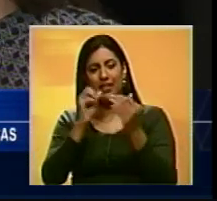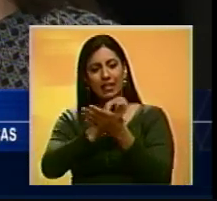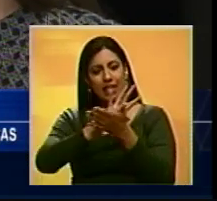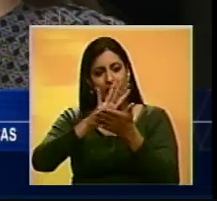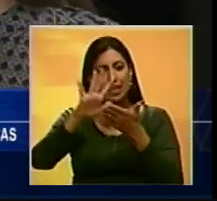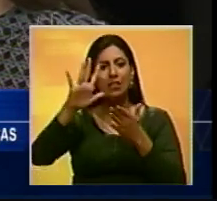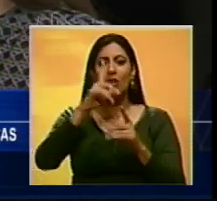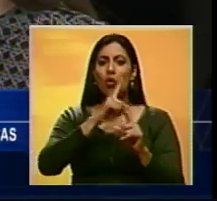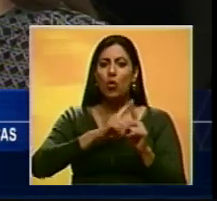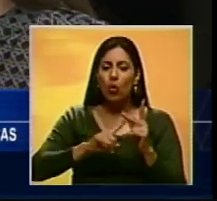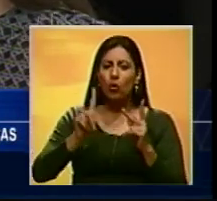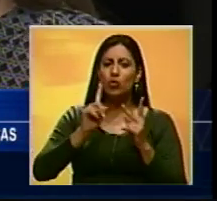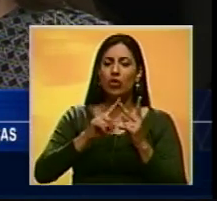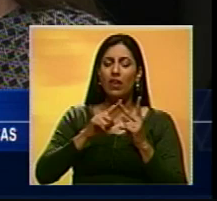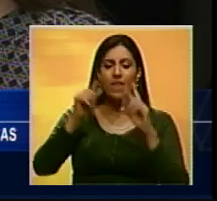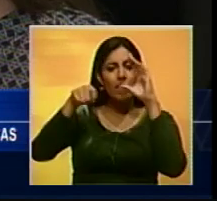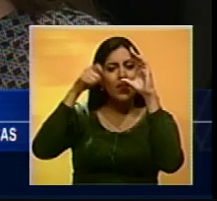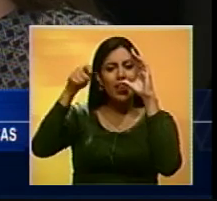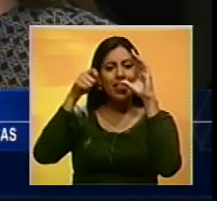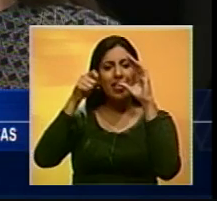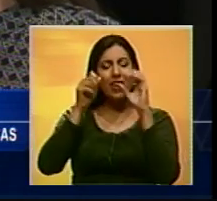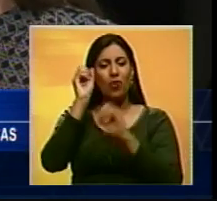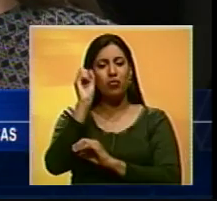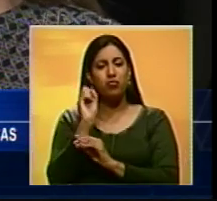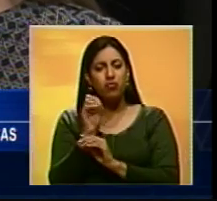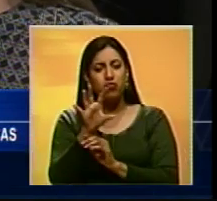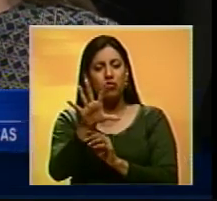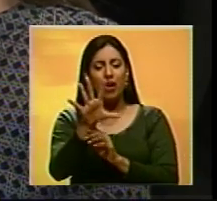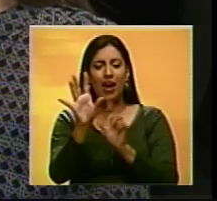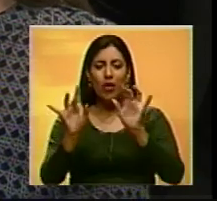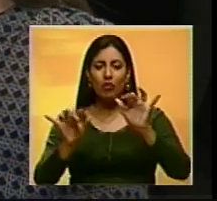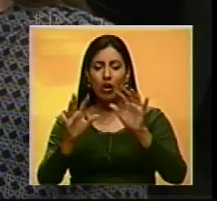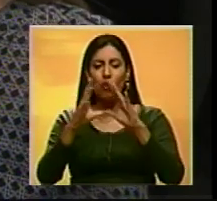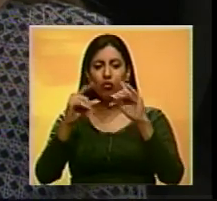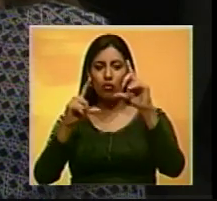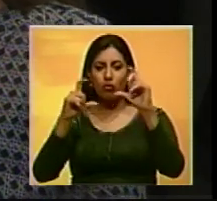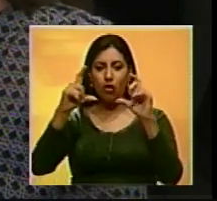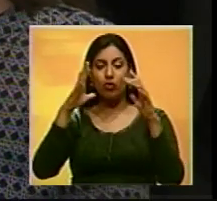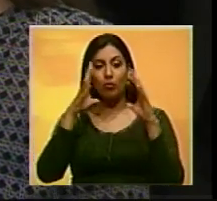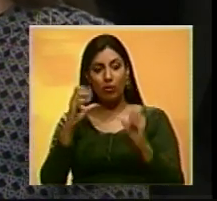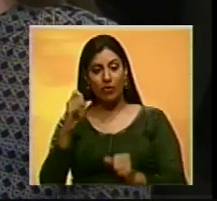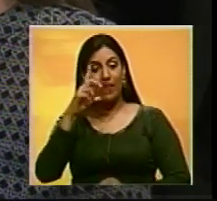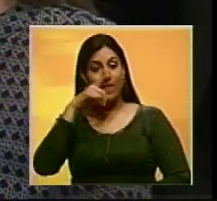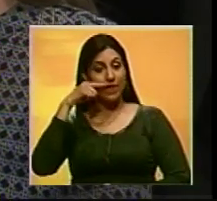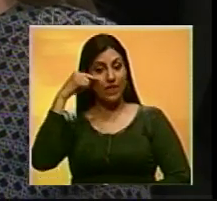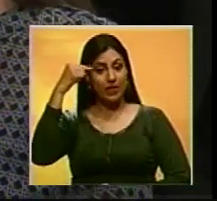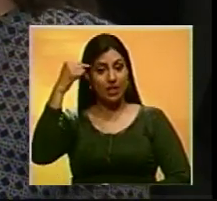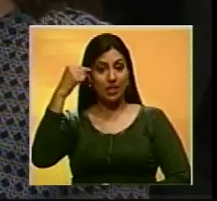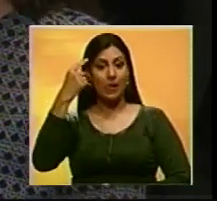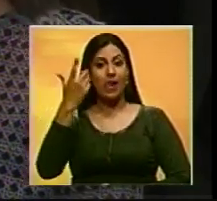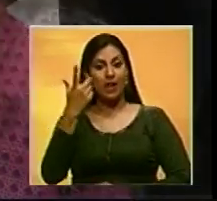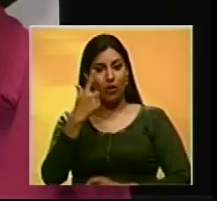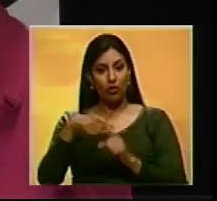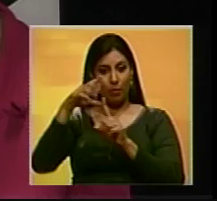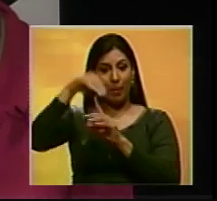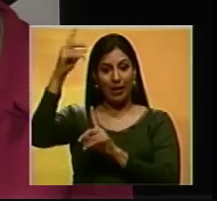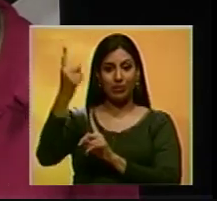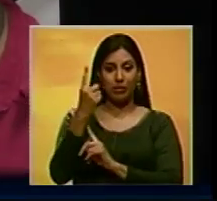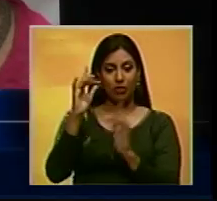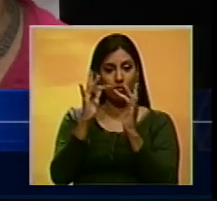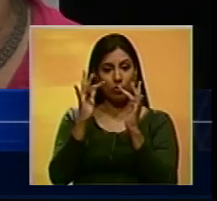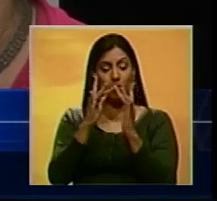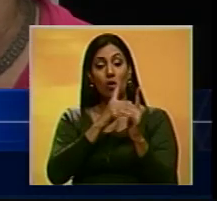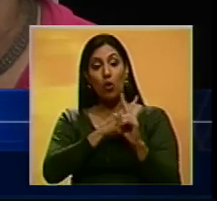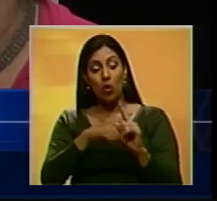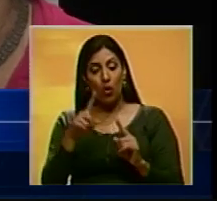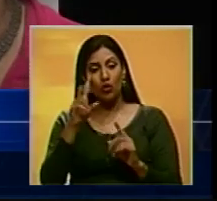gratuitos y también videoconferencias con fotógrafos franceses desde París. Vamos a tener un